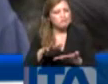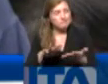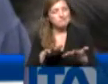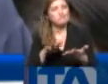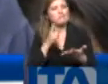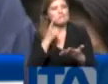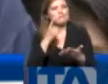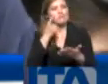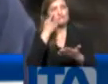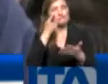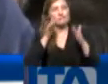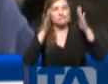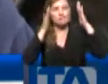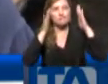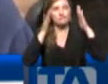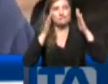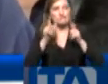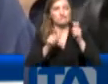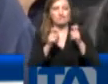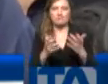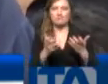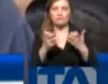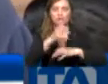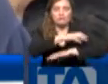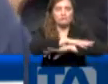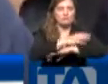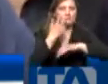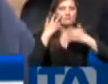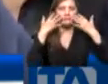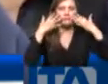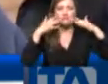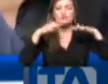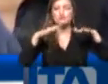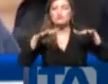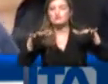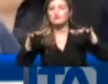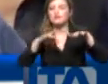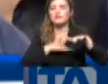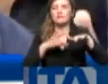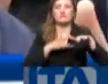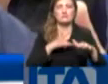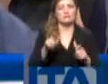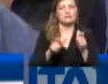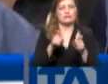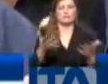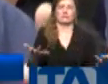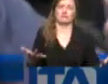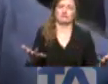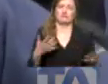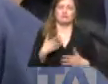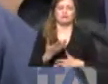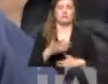esos mismos deseos de lucro con el sentir de la gente para que pueda